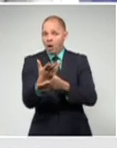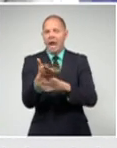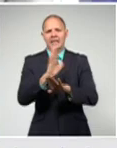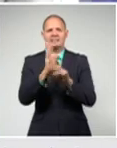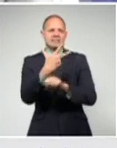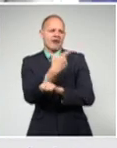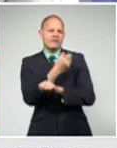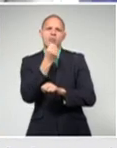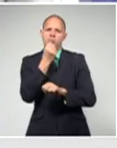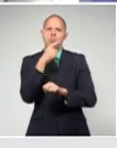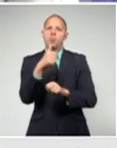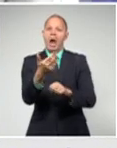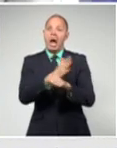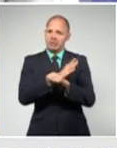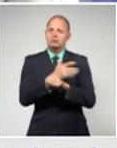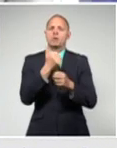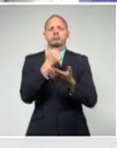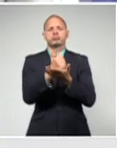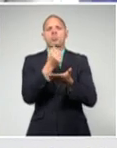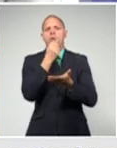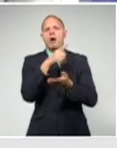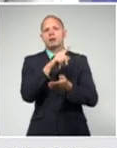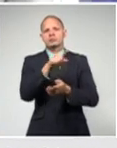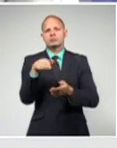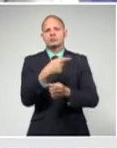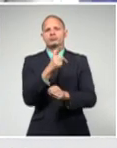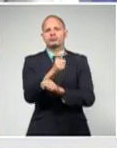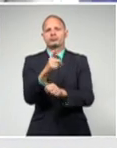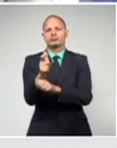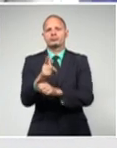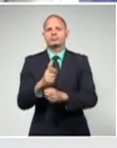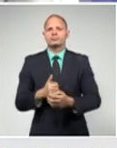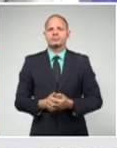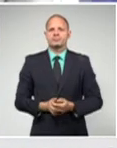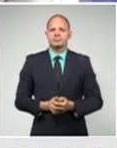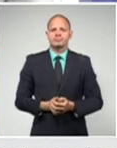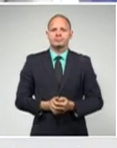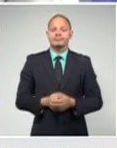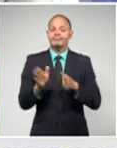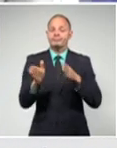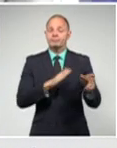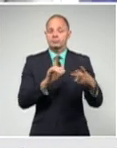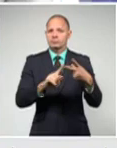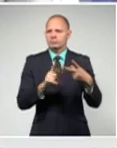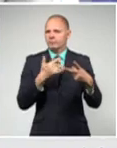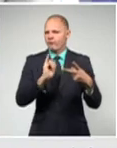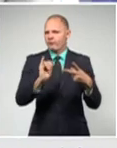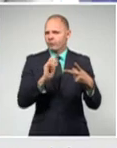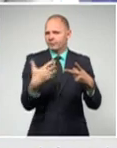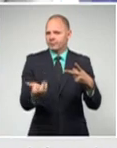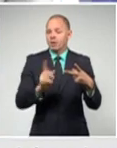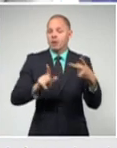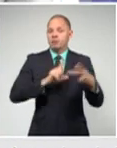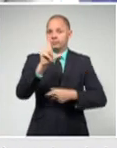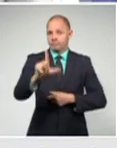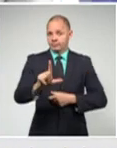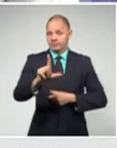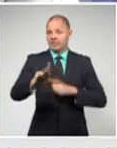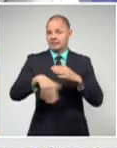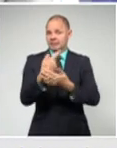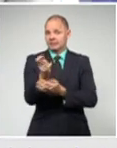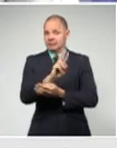el futuro en nuestro planeta. Y otra de las informaciones es que mañana lunes 22 en